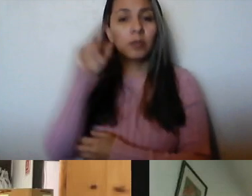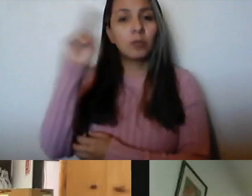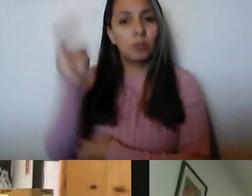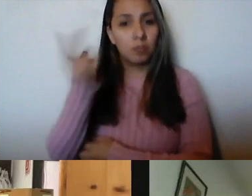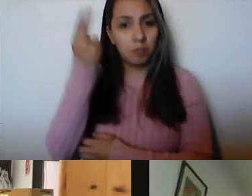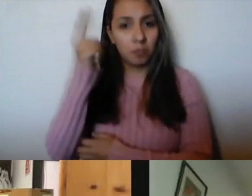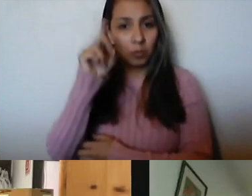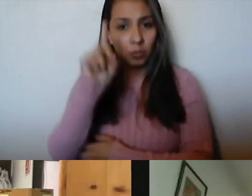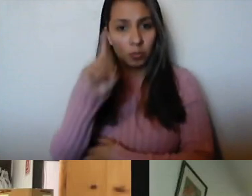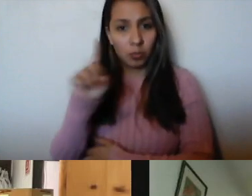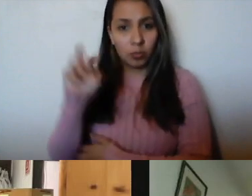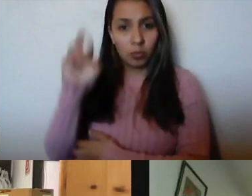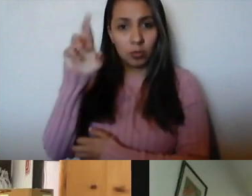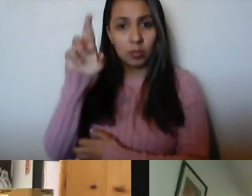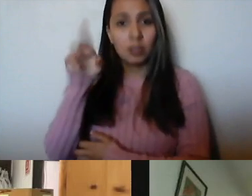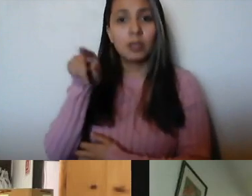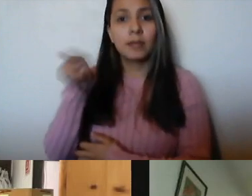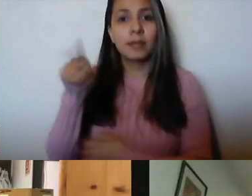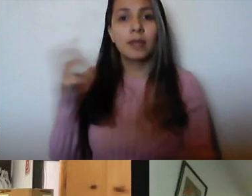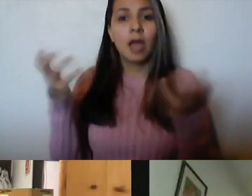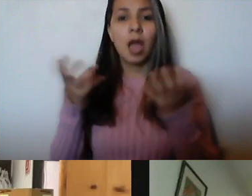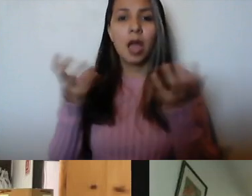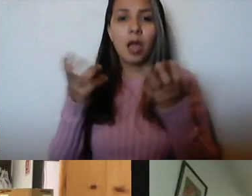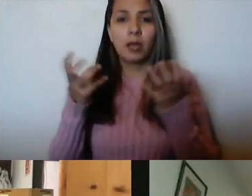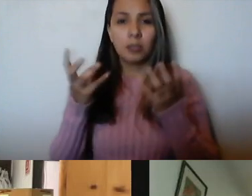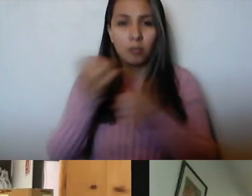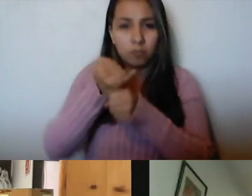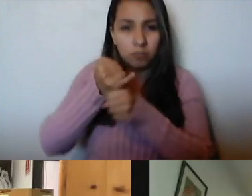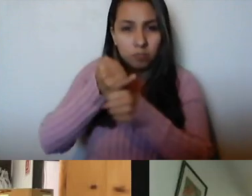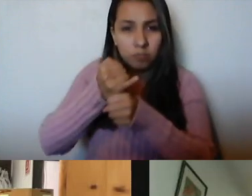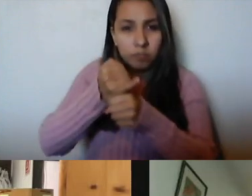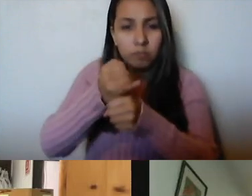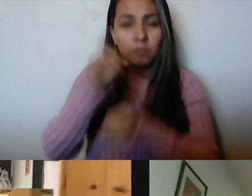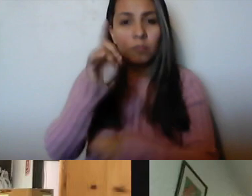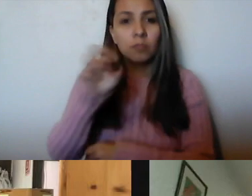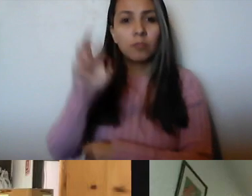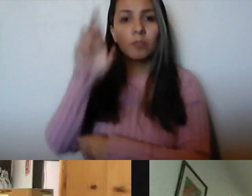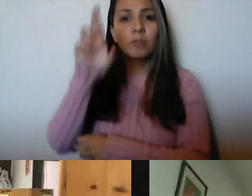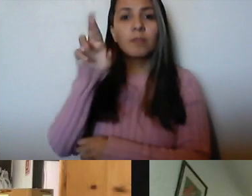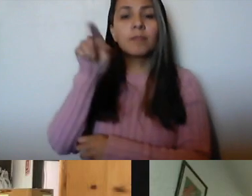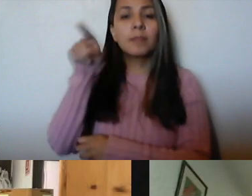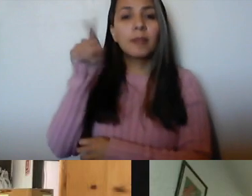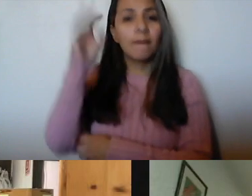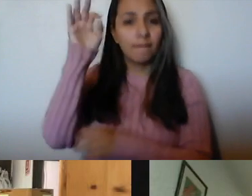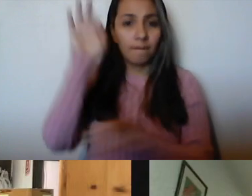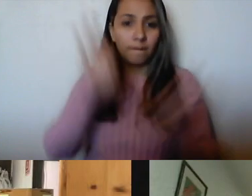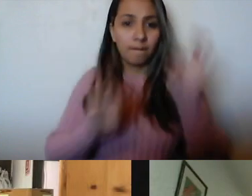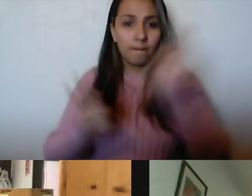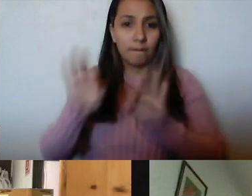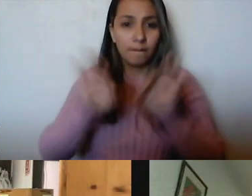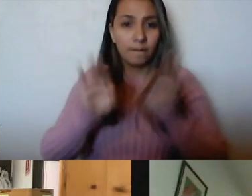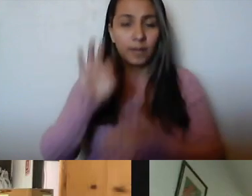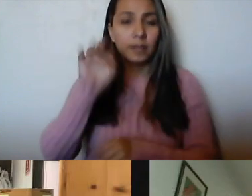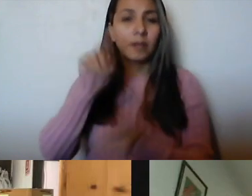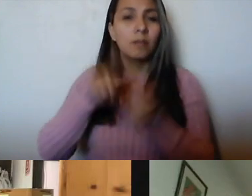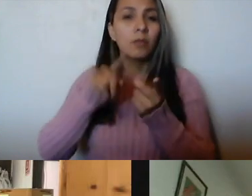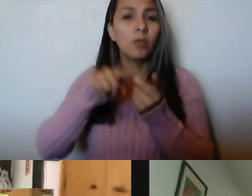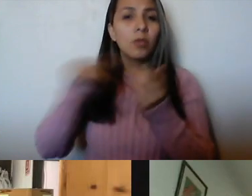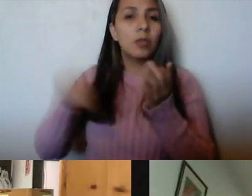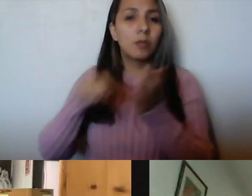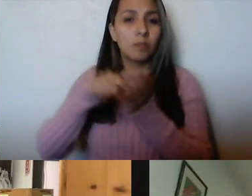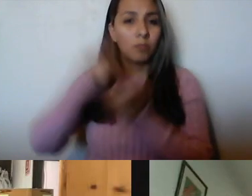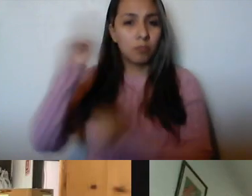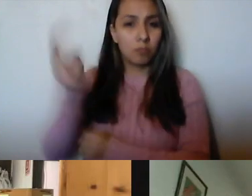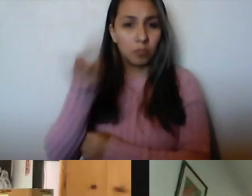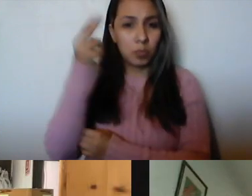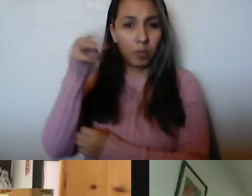universidad, después de haber hecho una estancia doctoral en el Instituto de Física y Centro de Nanotecnología en la Universidad